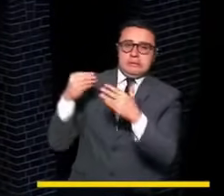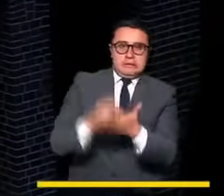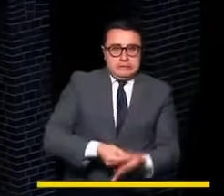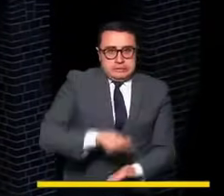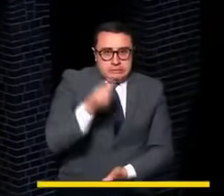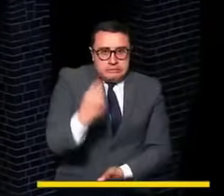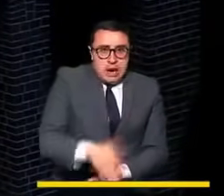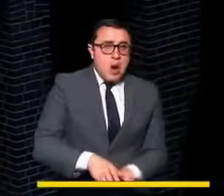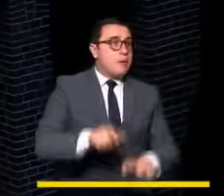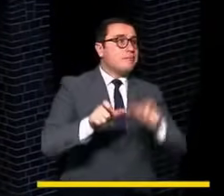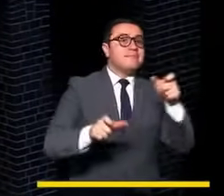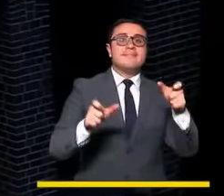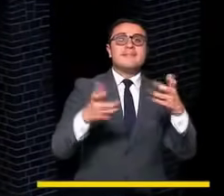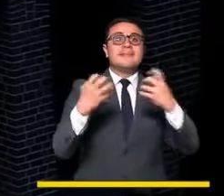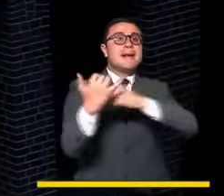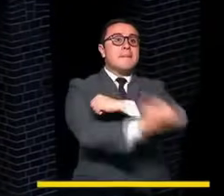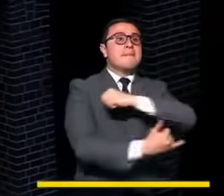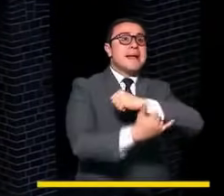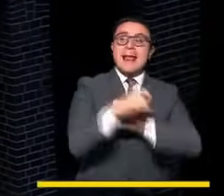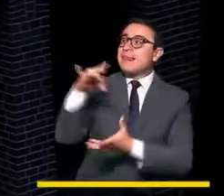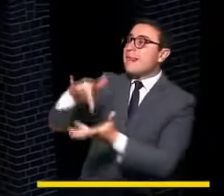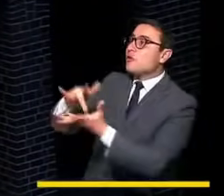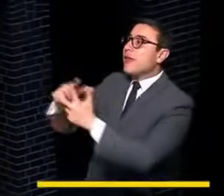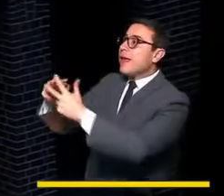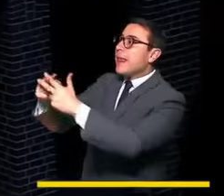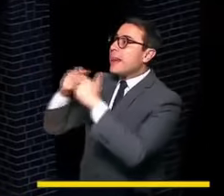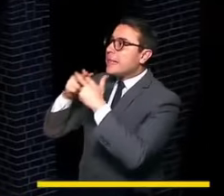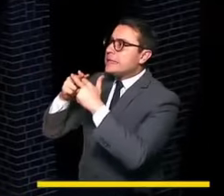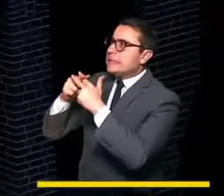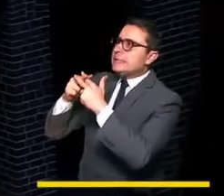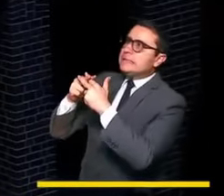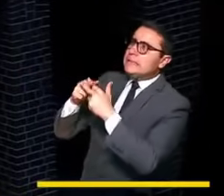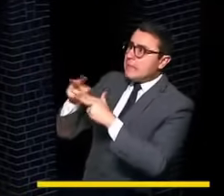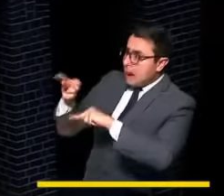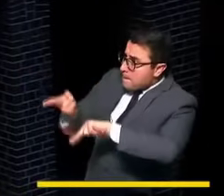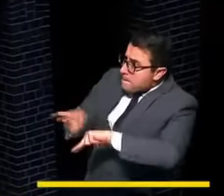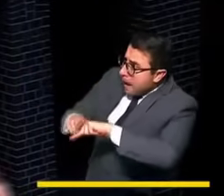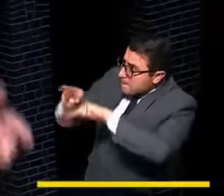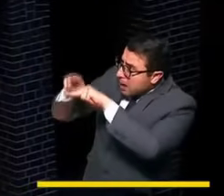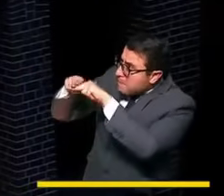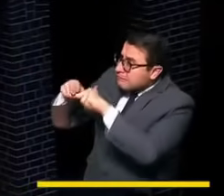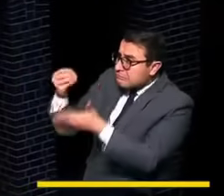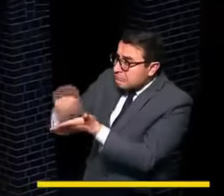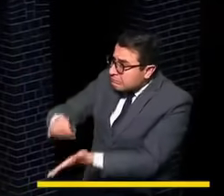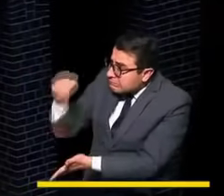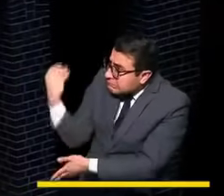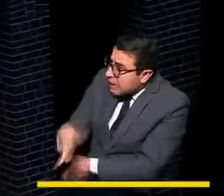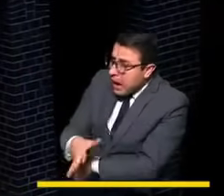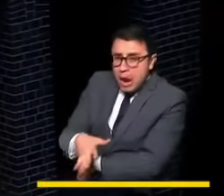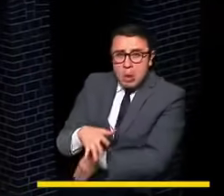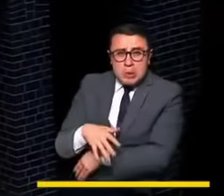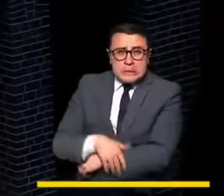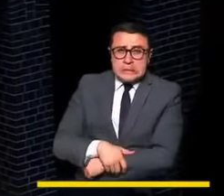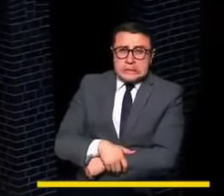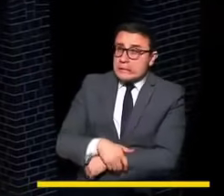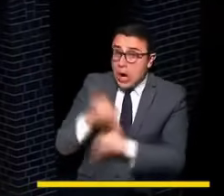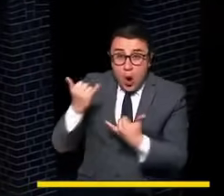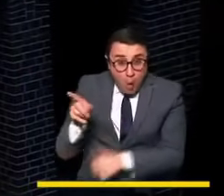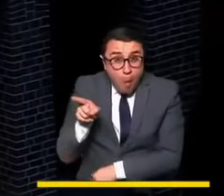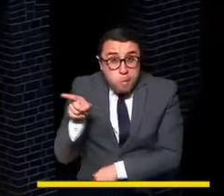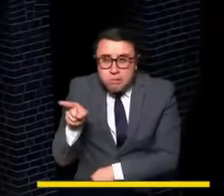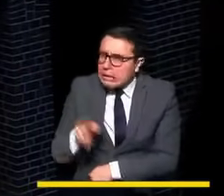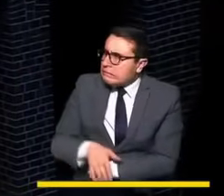se endeuda para pasear. Y lo piensa cuando la tasa de interés es de ese nivel que hoy